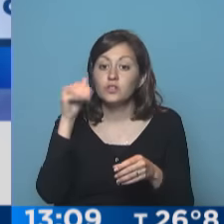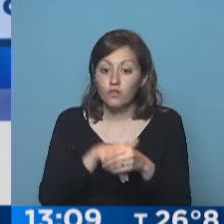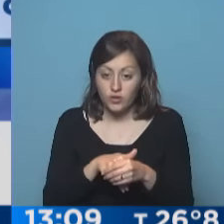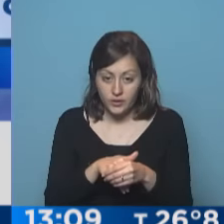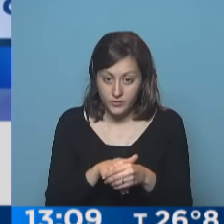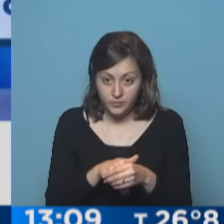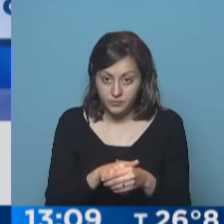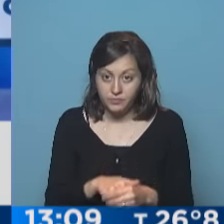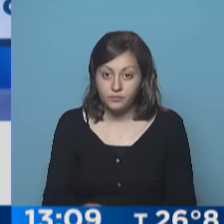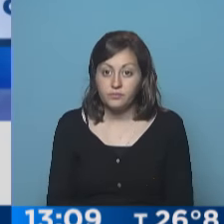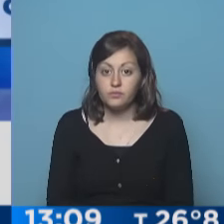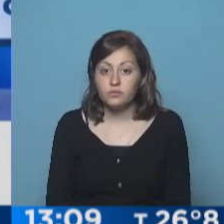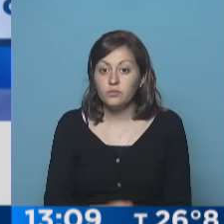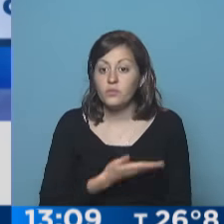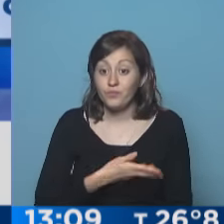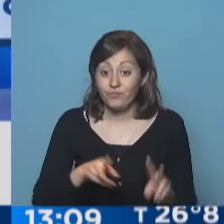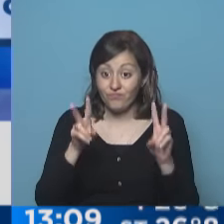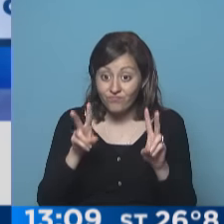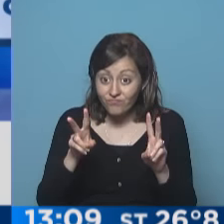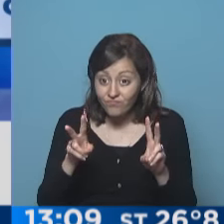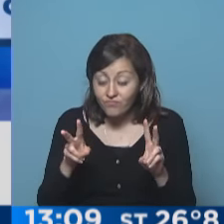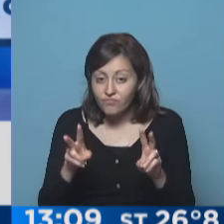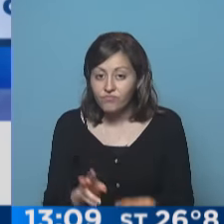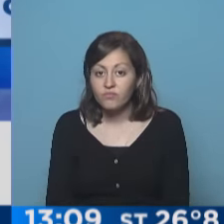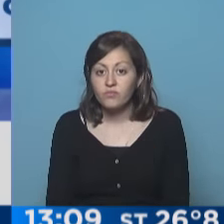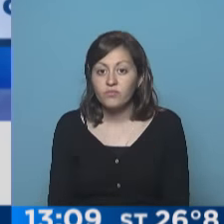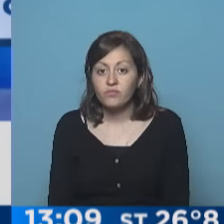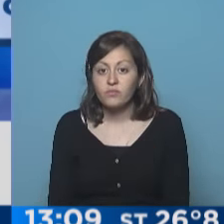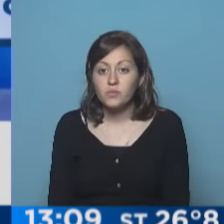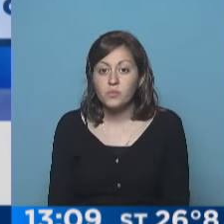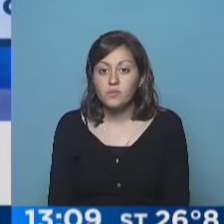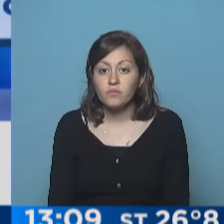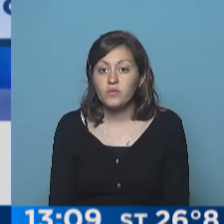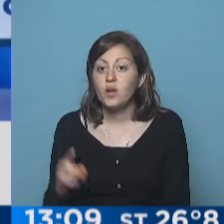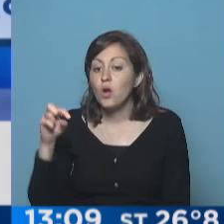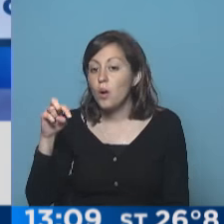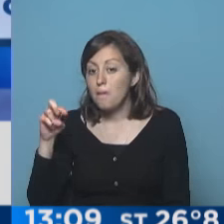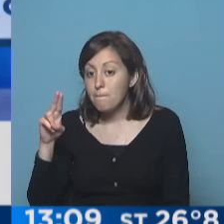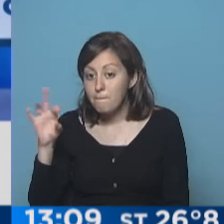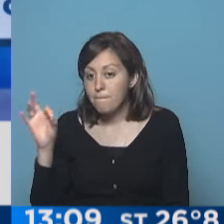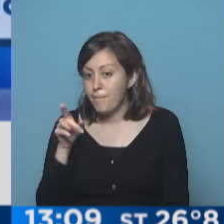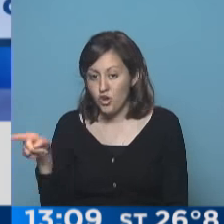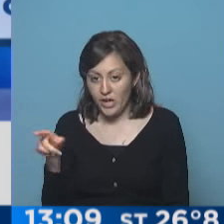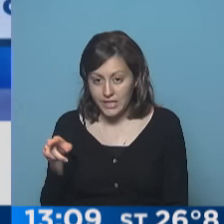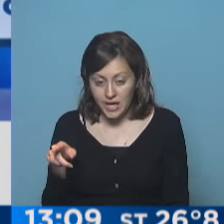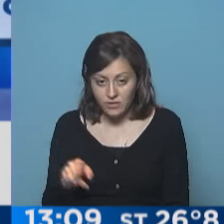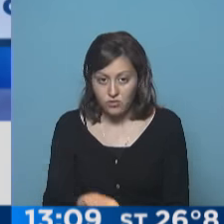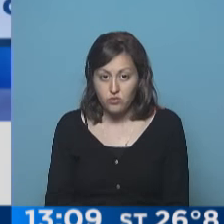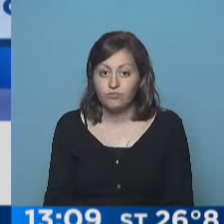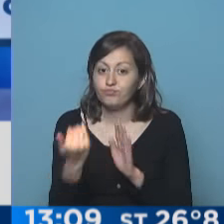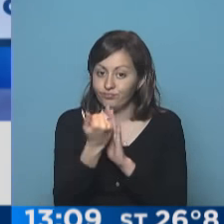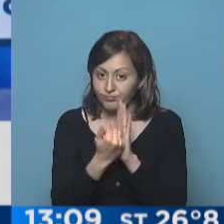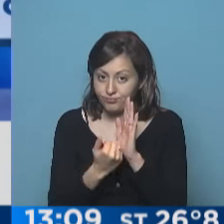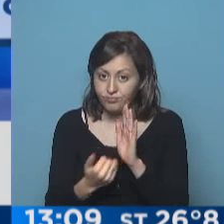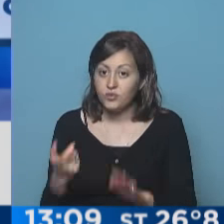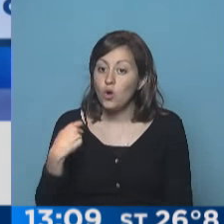para la victoria que rechazó el Pro en estos años eh En estos últimos años tiene tiene que ver con las leyes en discusión los